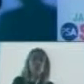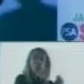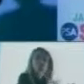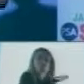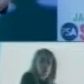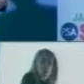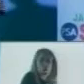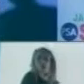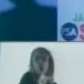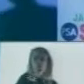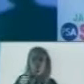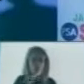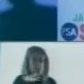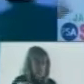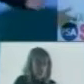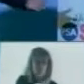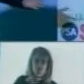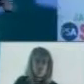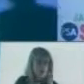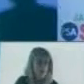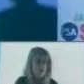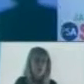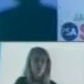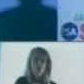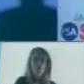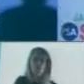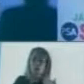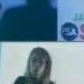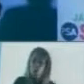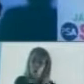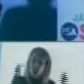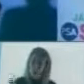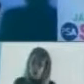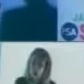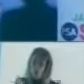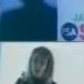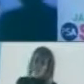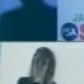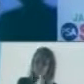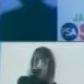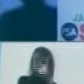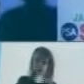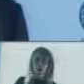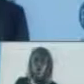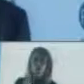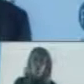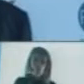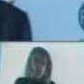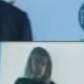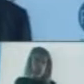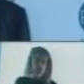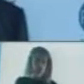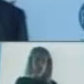doy. No vamos a discutir de todos los proyectos que durante toda esta campaña hemos presentado con los compañeros de Tosiria RTV. No vamos